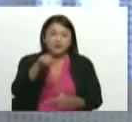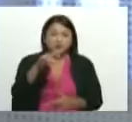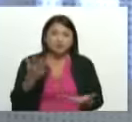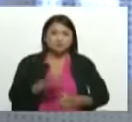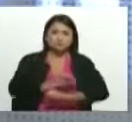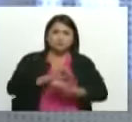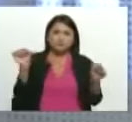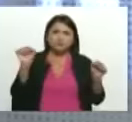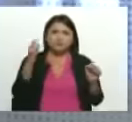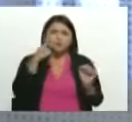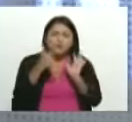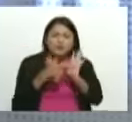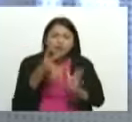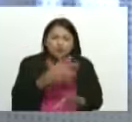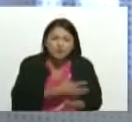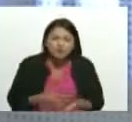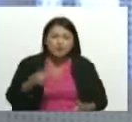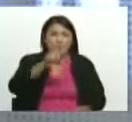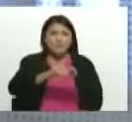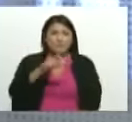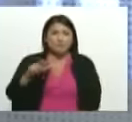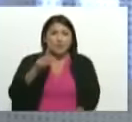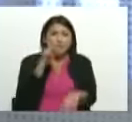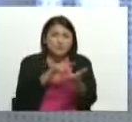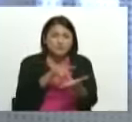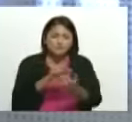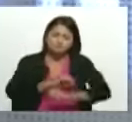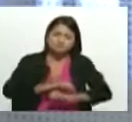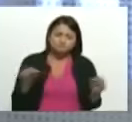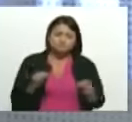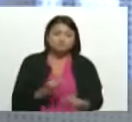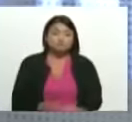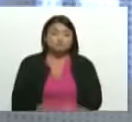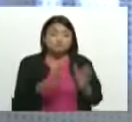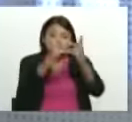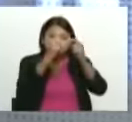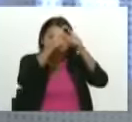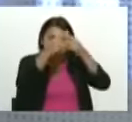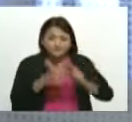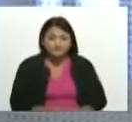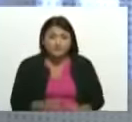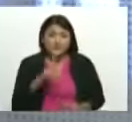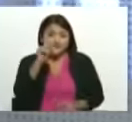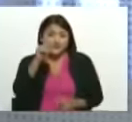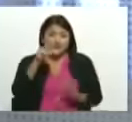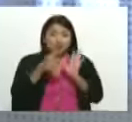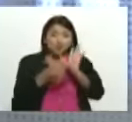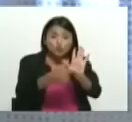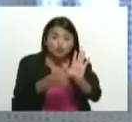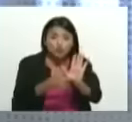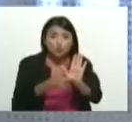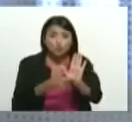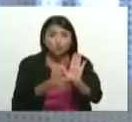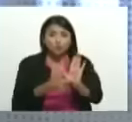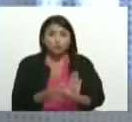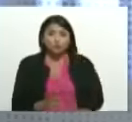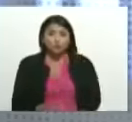al mundo que 2 millones de personas, porque hasta ahora han contabilizado más de, el segundo boletín que se presentó ayer en la tarde, más